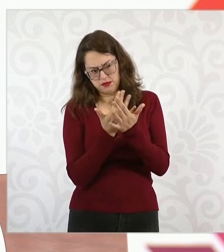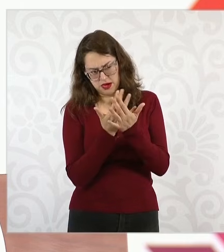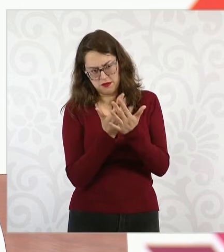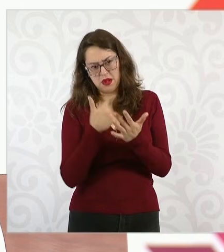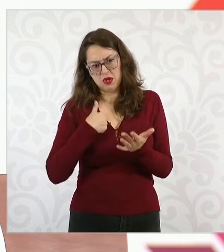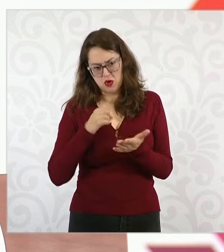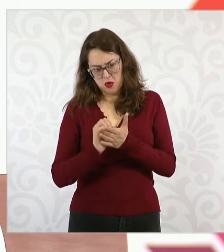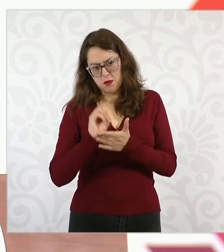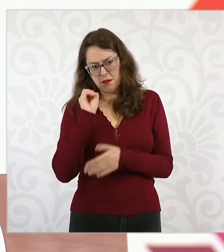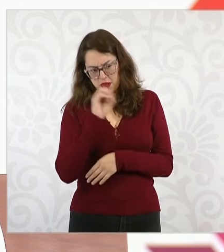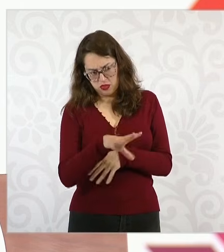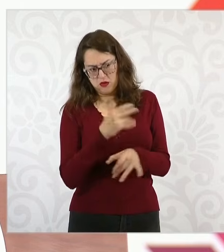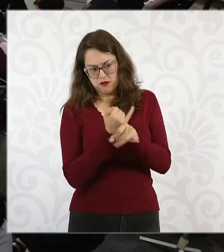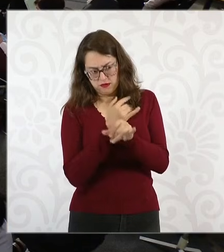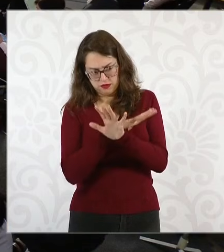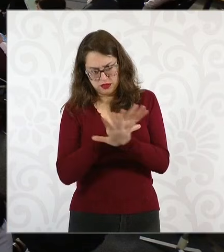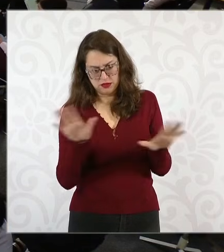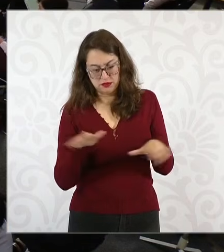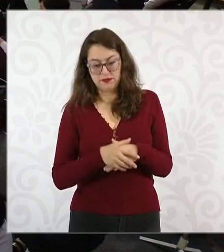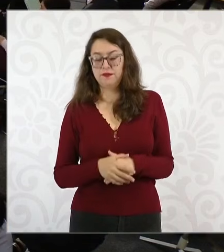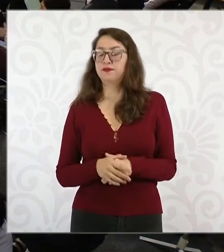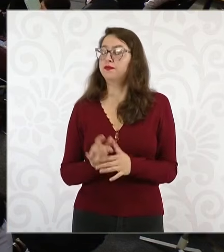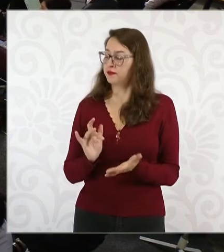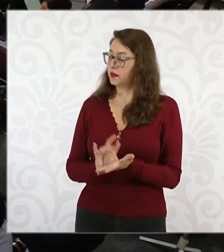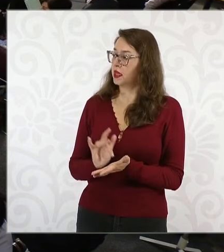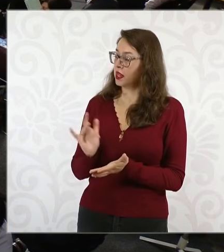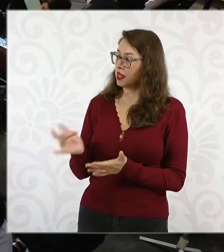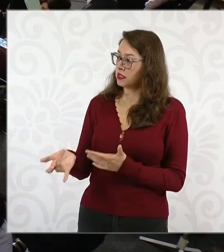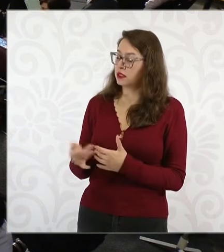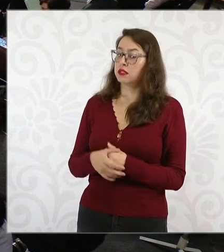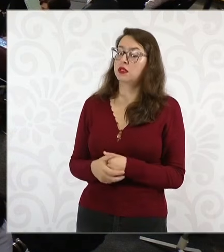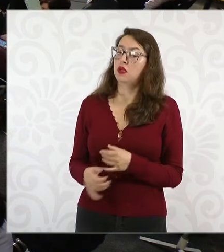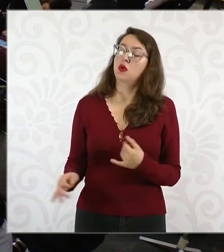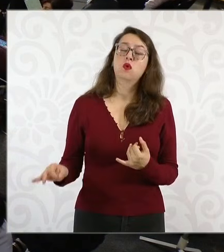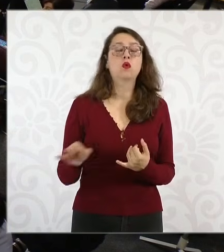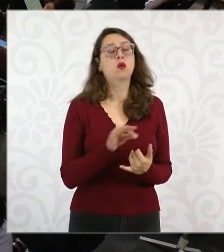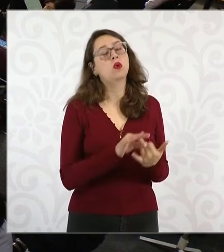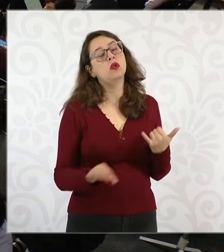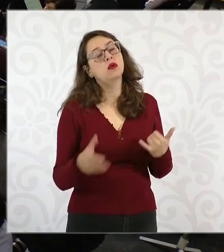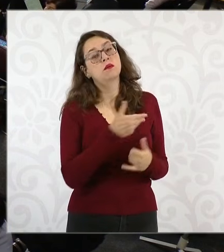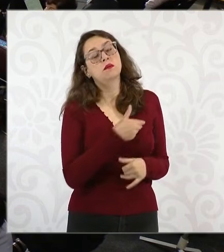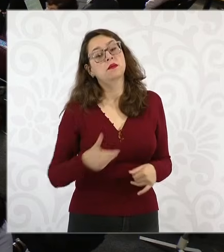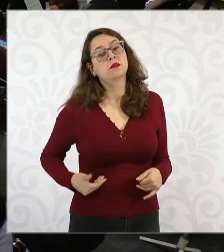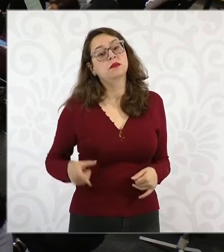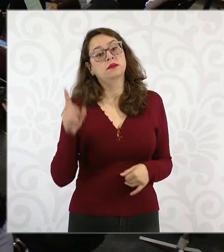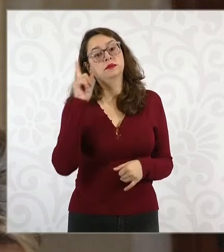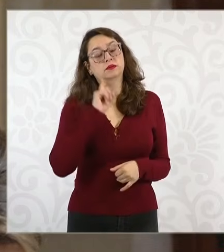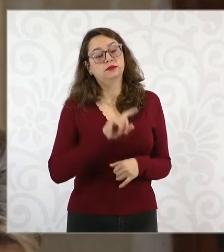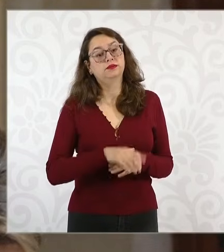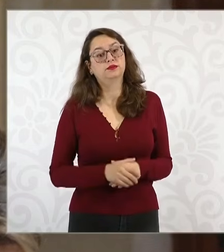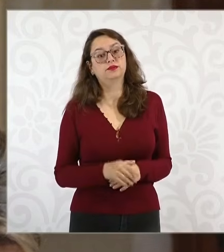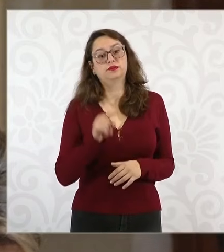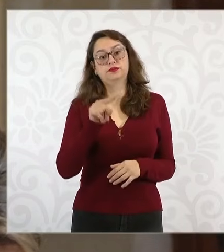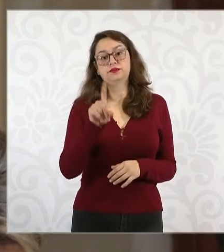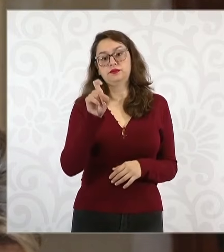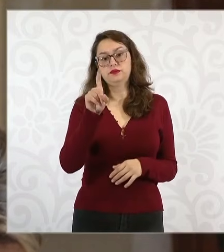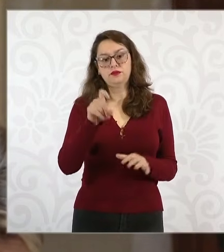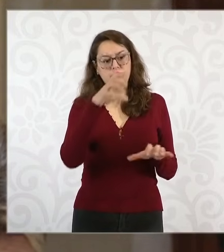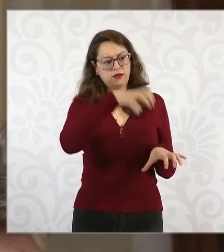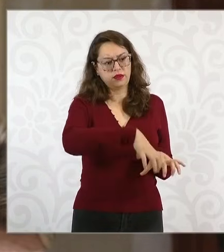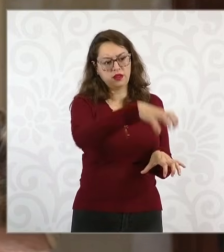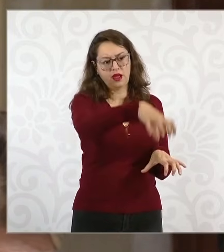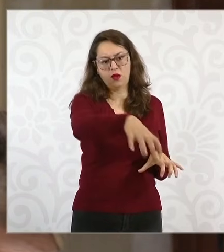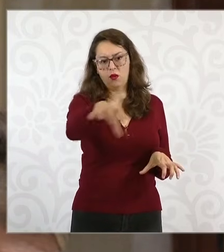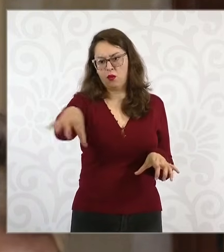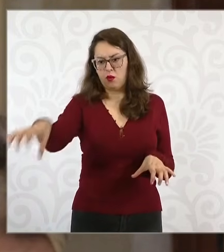una tarjeta, si me lo permites. Gracias. Gracias, Y Presidenta. finalmente, Presidenta, sobre estas obras de los colectores de agua,